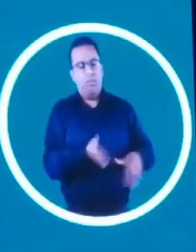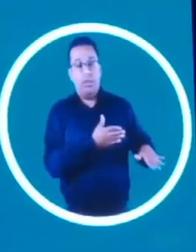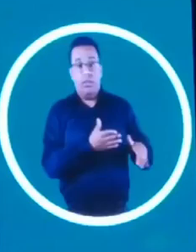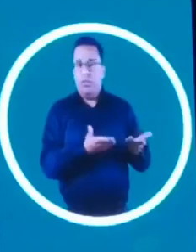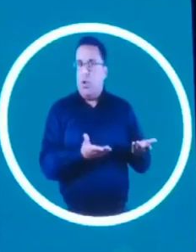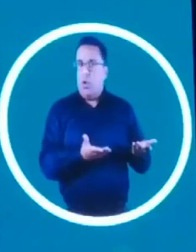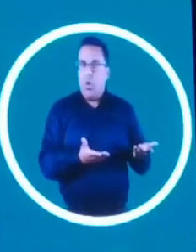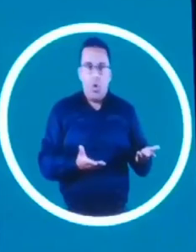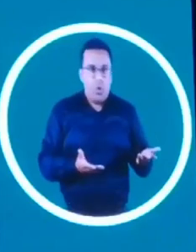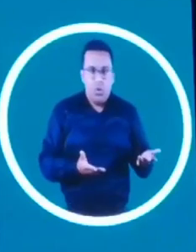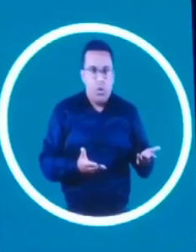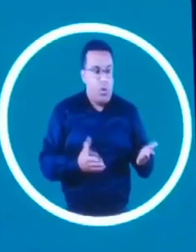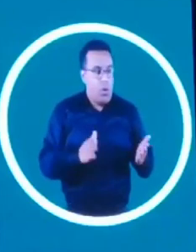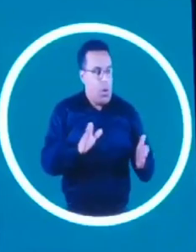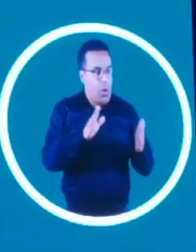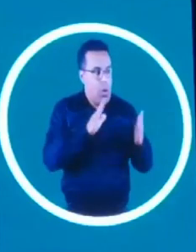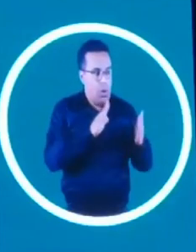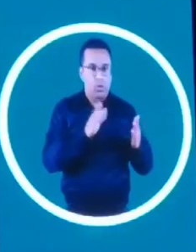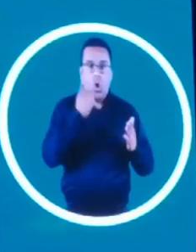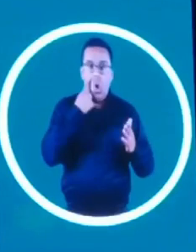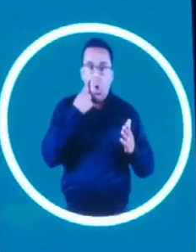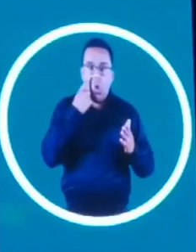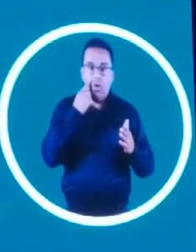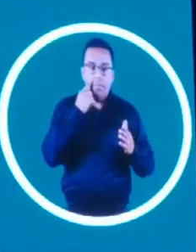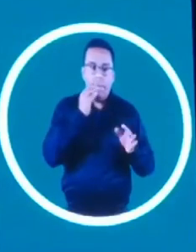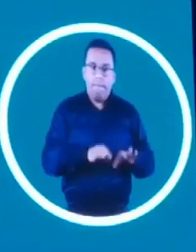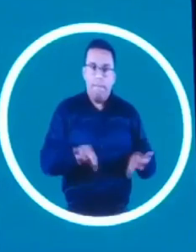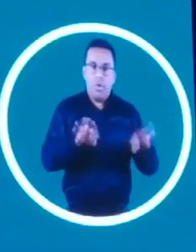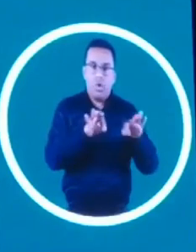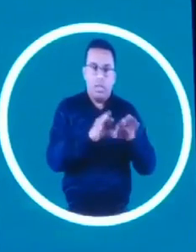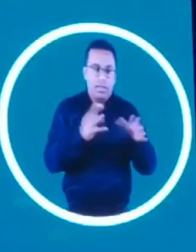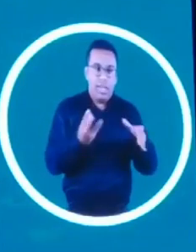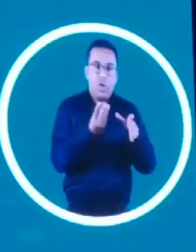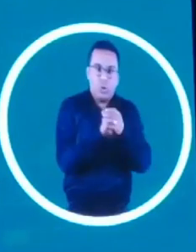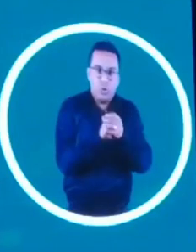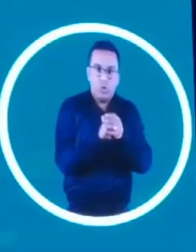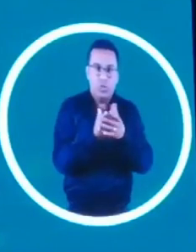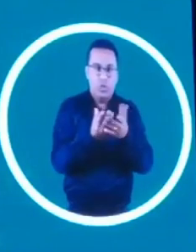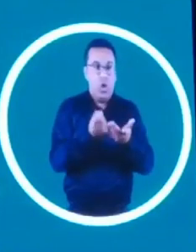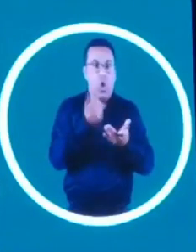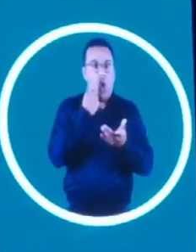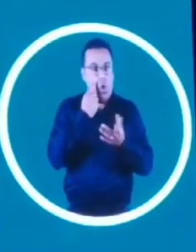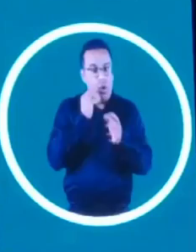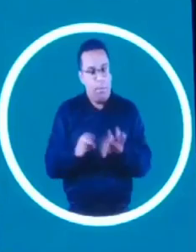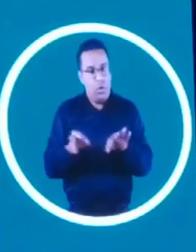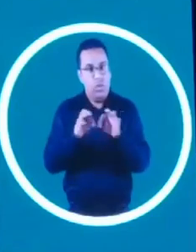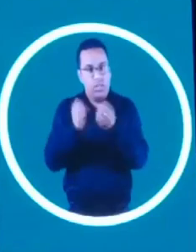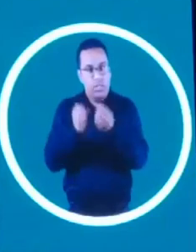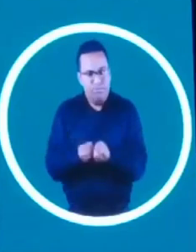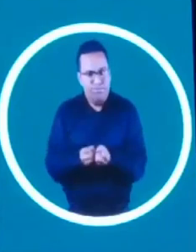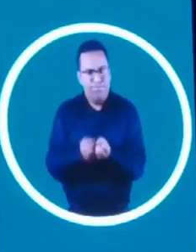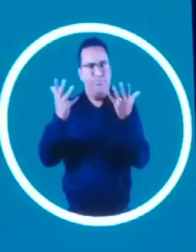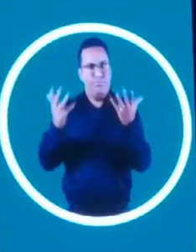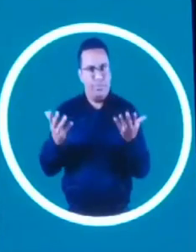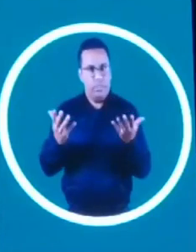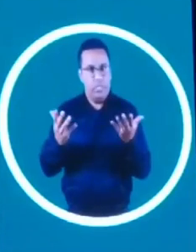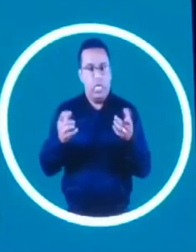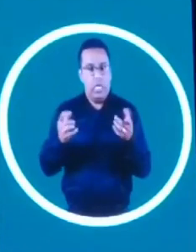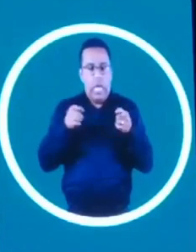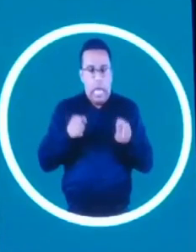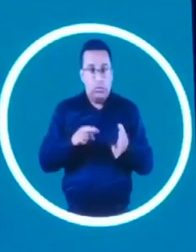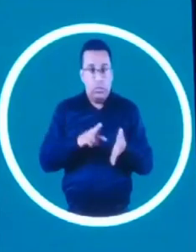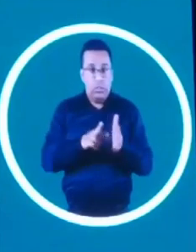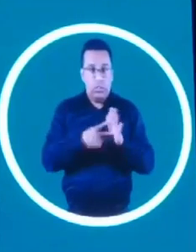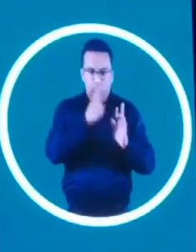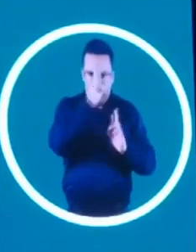inclusión, pensar en la diversidad, ¿sí? Para poder avanzar en esto que queremos hacer